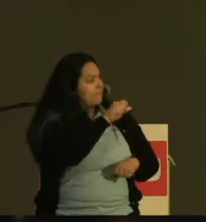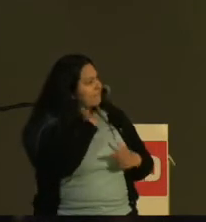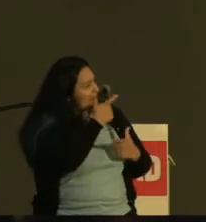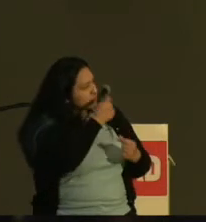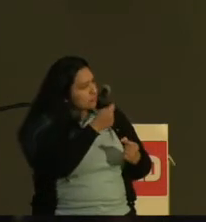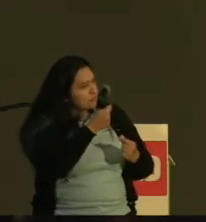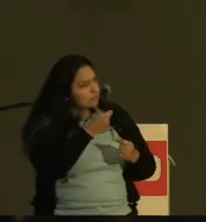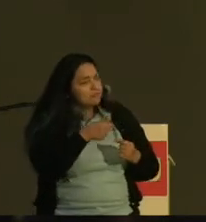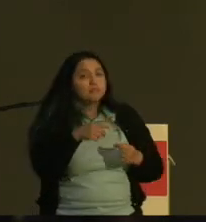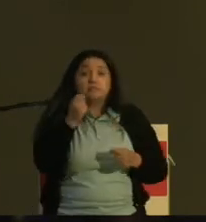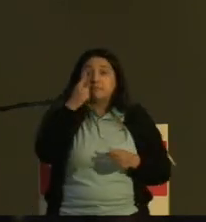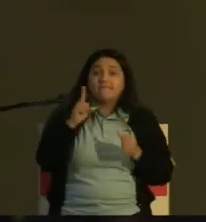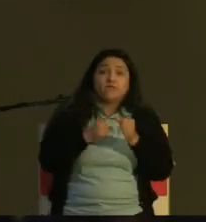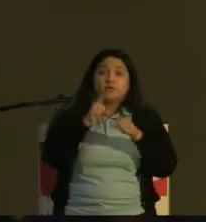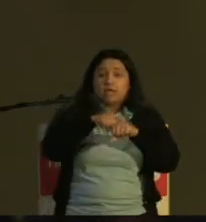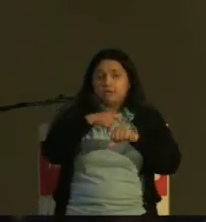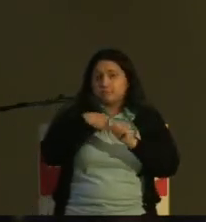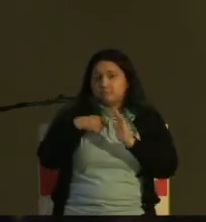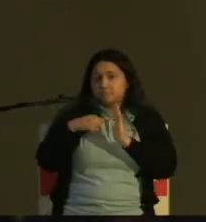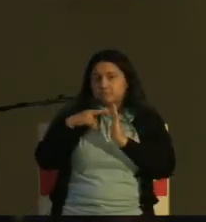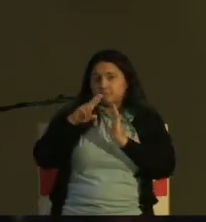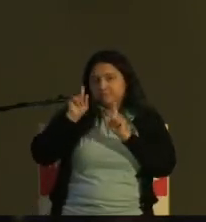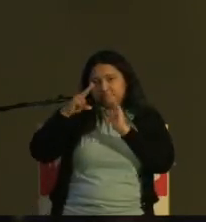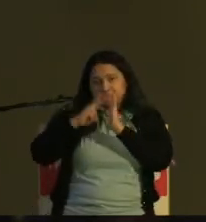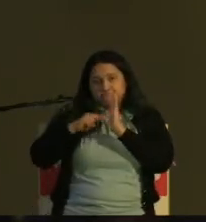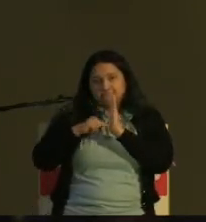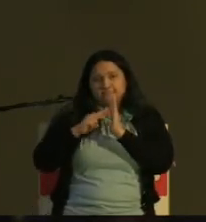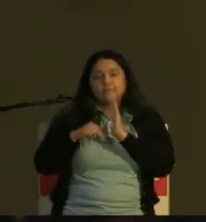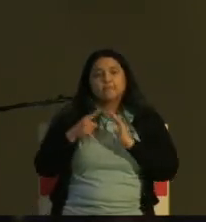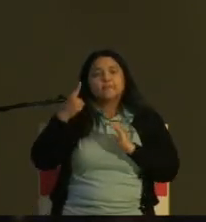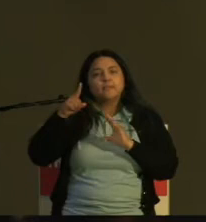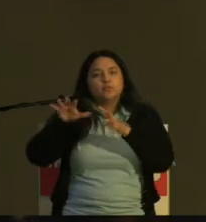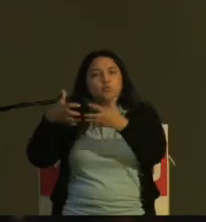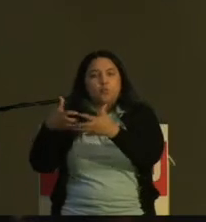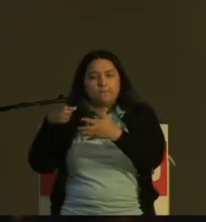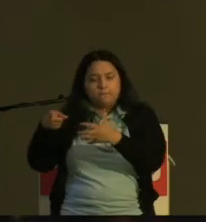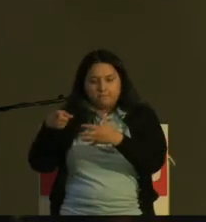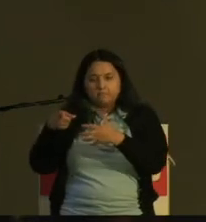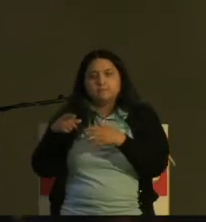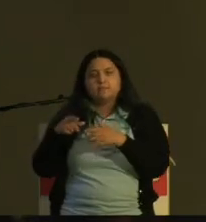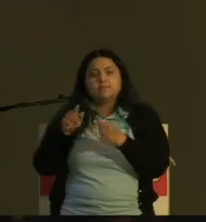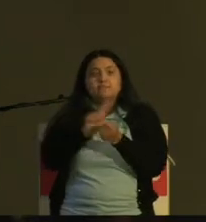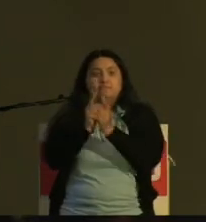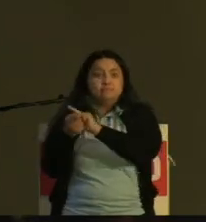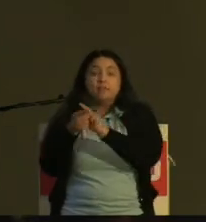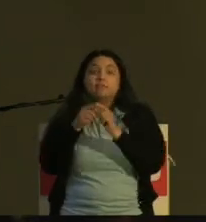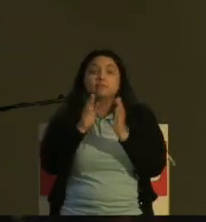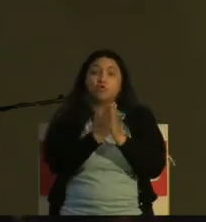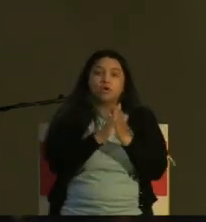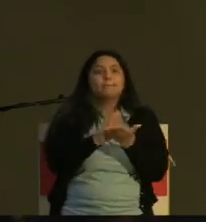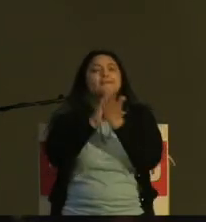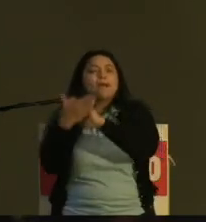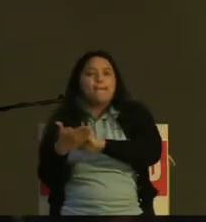La primera vez que yo me pude leer fue cuando un grupo adaptó un libro a teatro, y